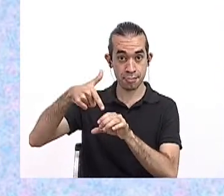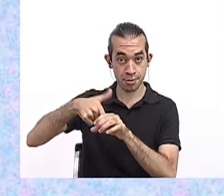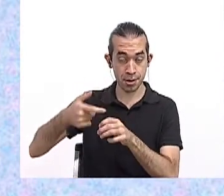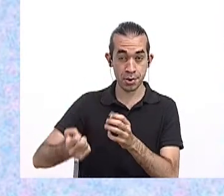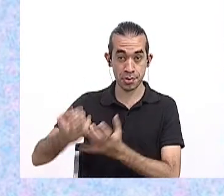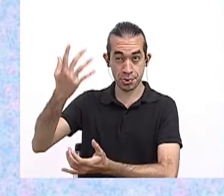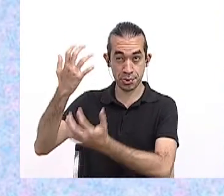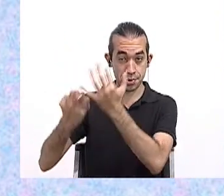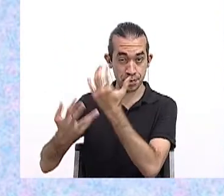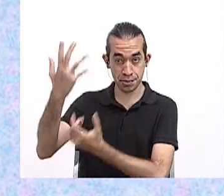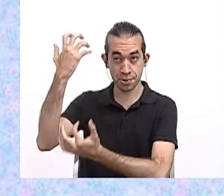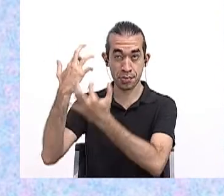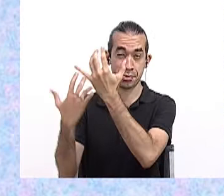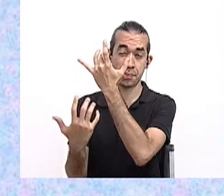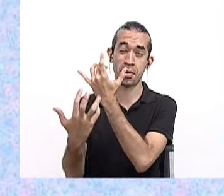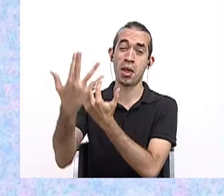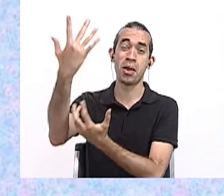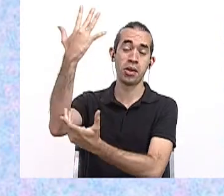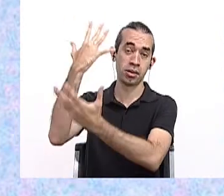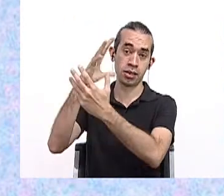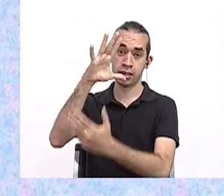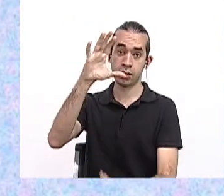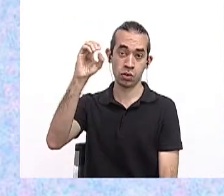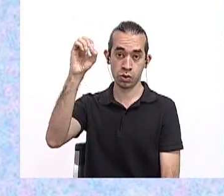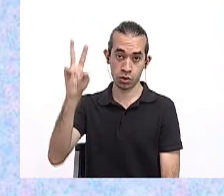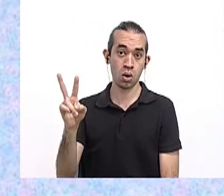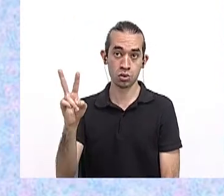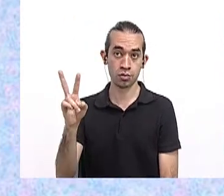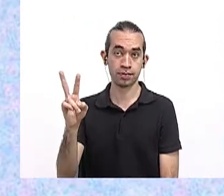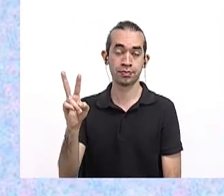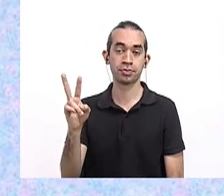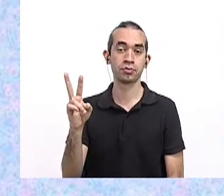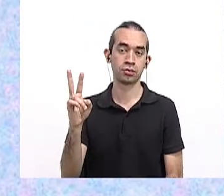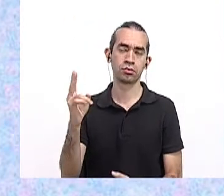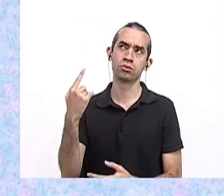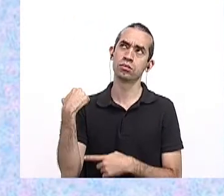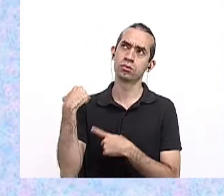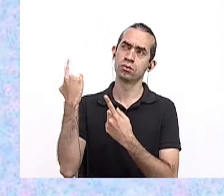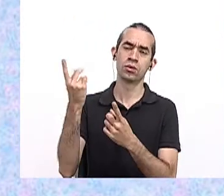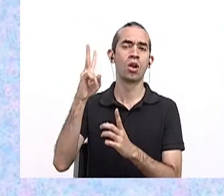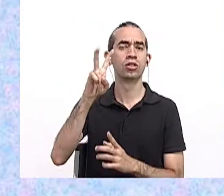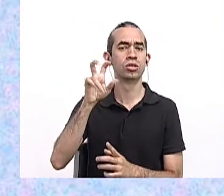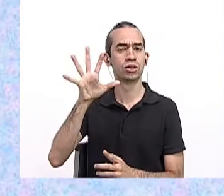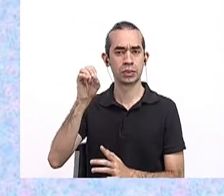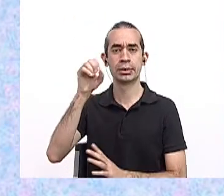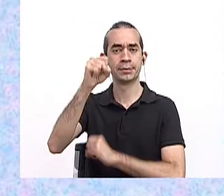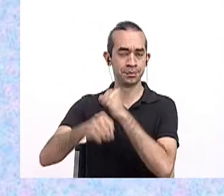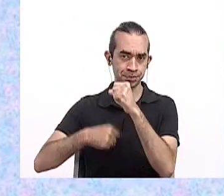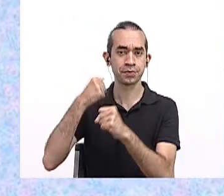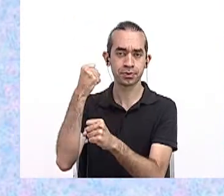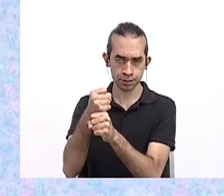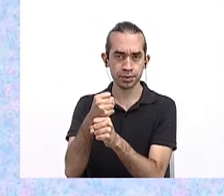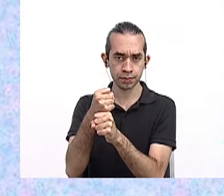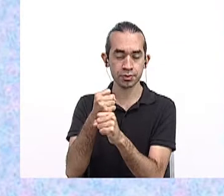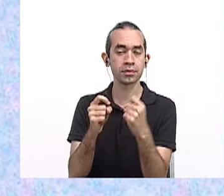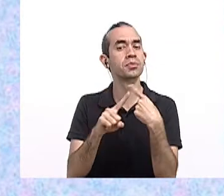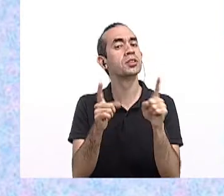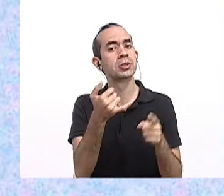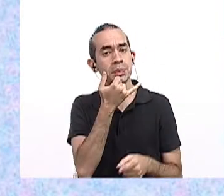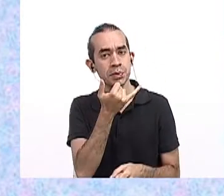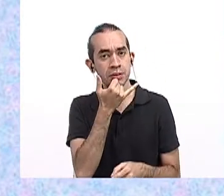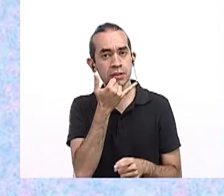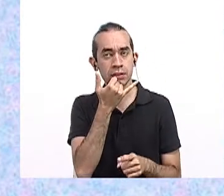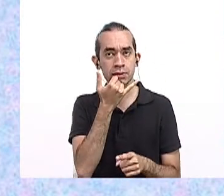han liberado grandes cantidades de dióxido de carbono a la atmósfera durante los últimos 250 años pero resulta que no